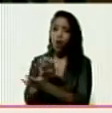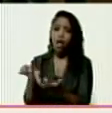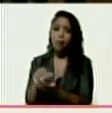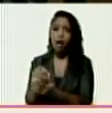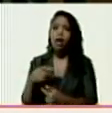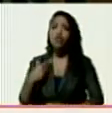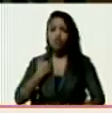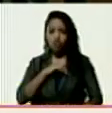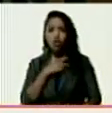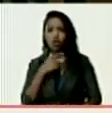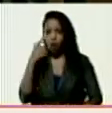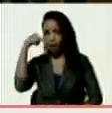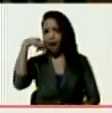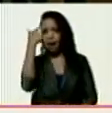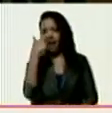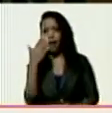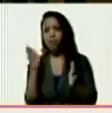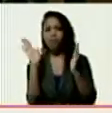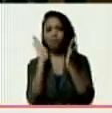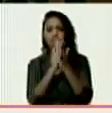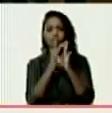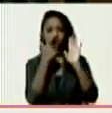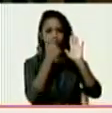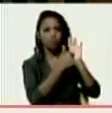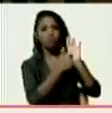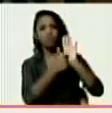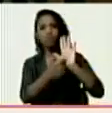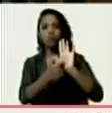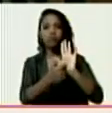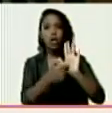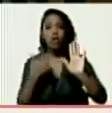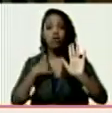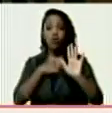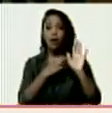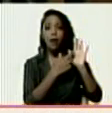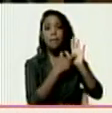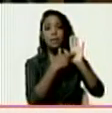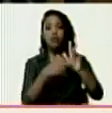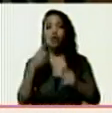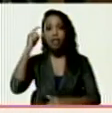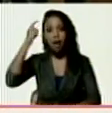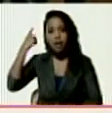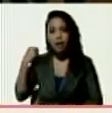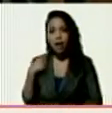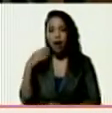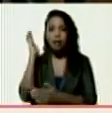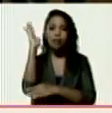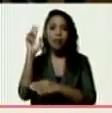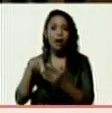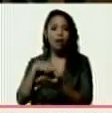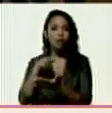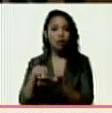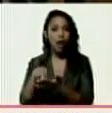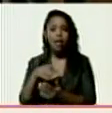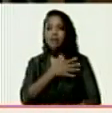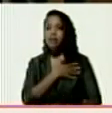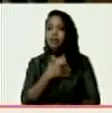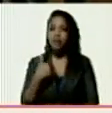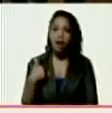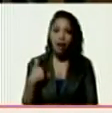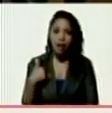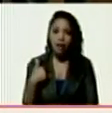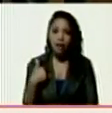dar la cara. Si lo que representó el día de ayer en la Asamblea Nacional quieren,